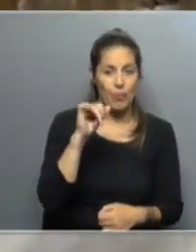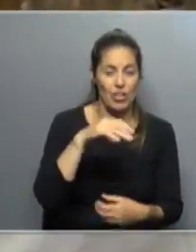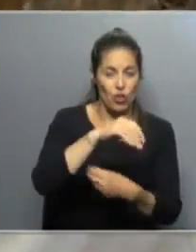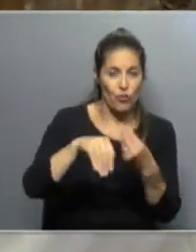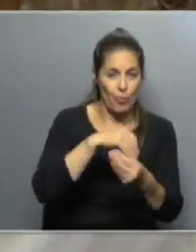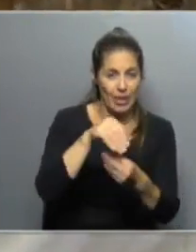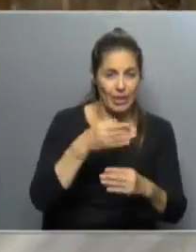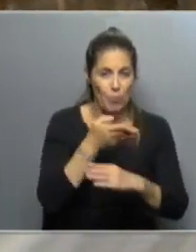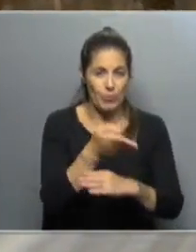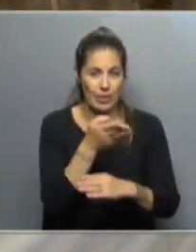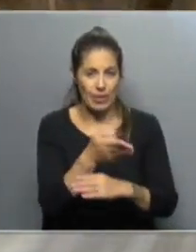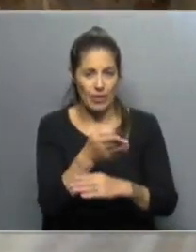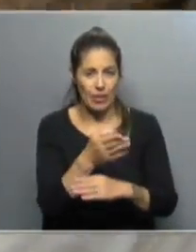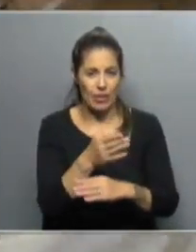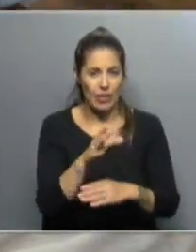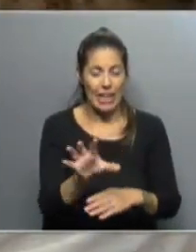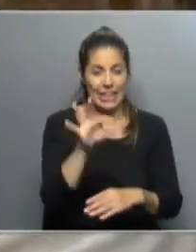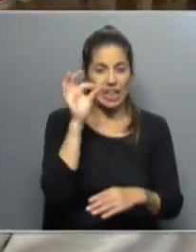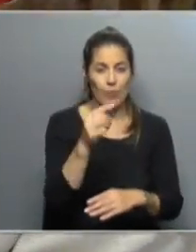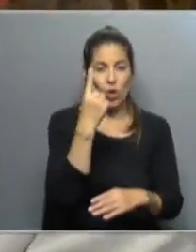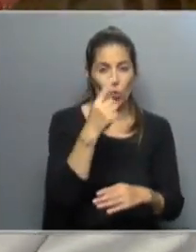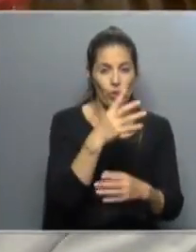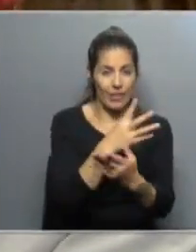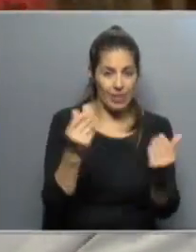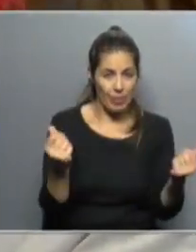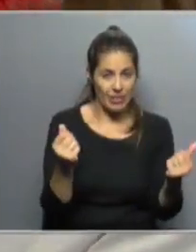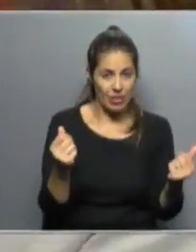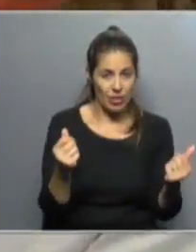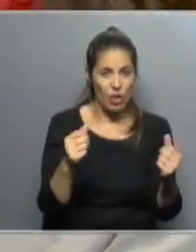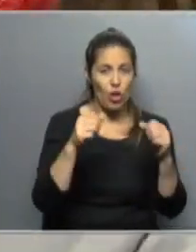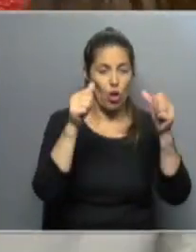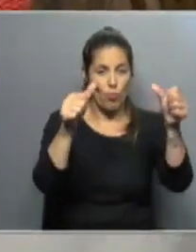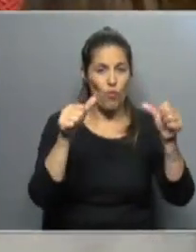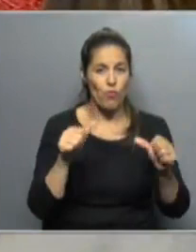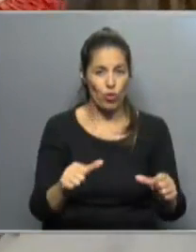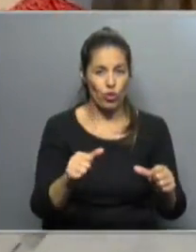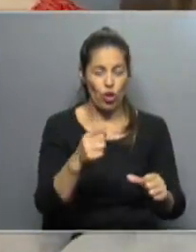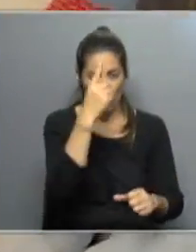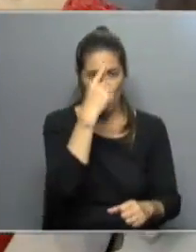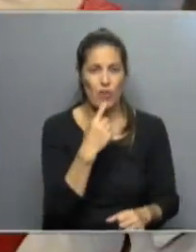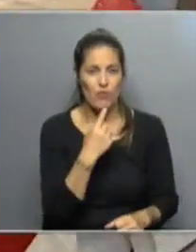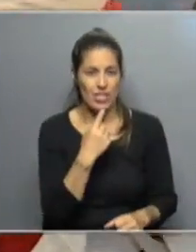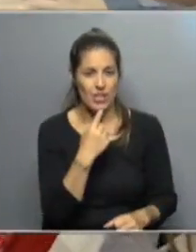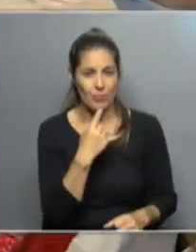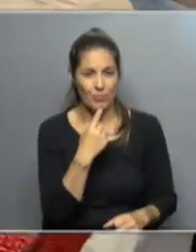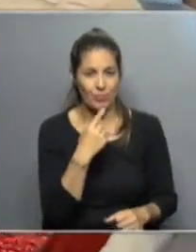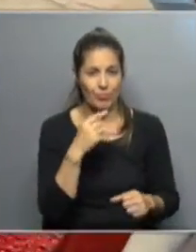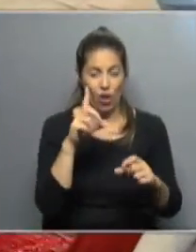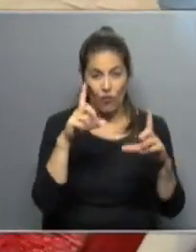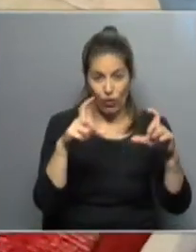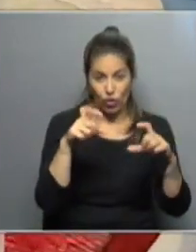había pedido que tomáramos a un desaparecido y lo pusiéramos como foto de perfil. Y empecé yo a buscar